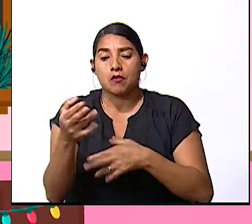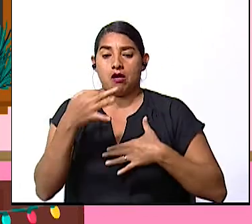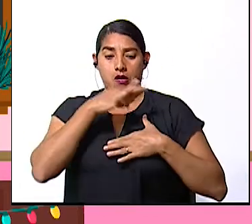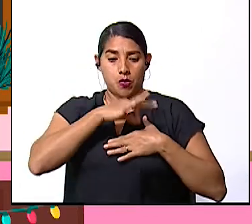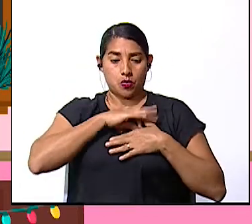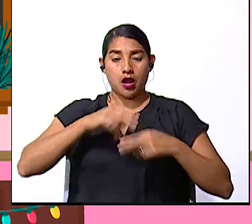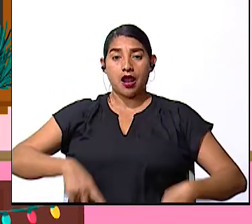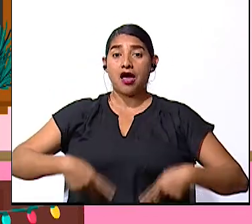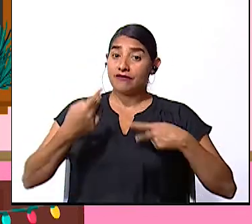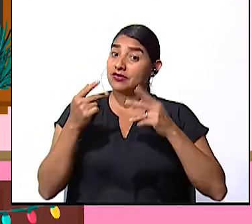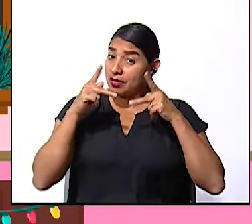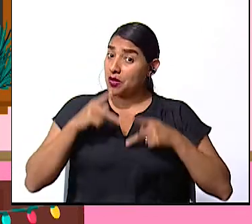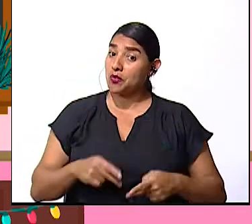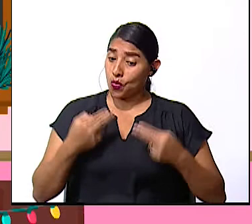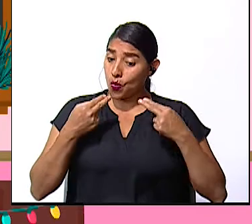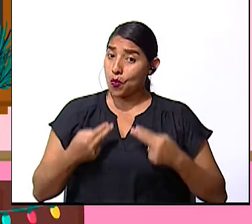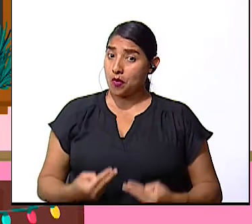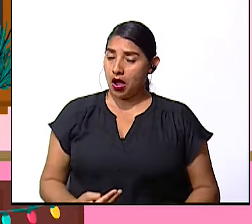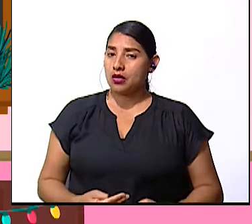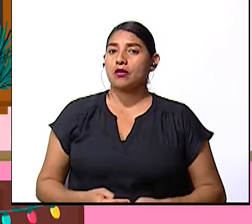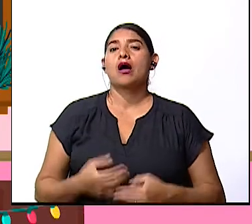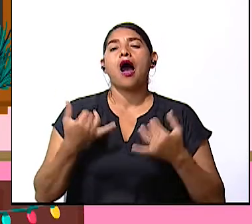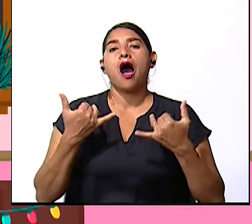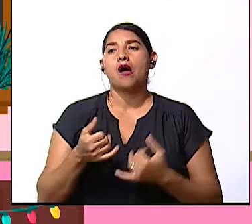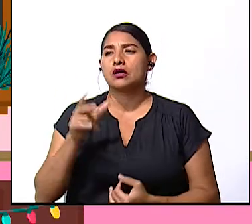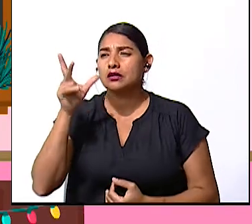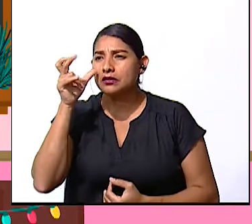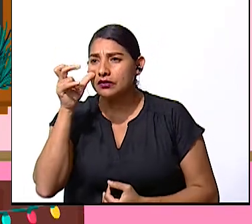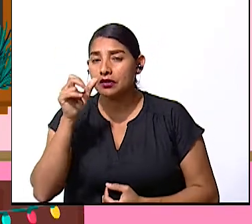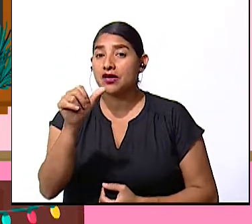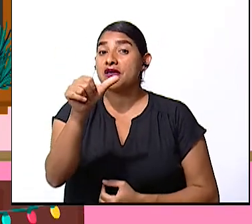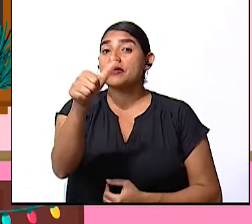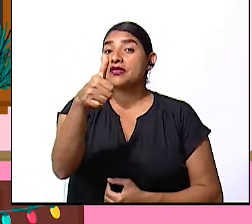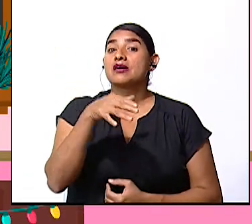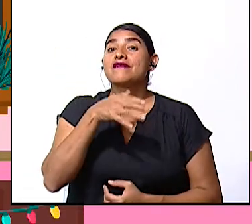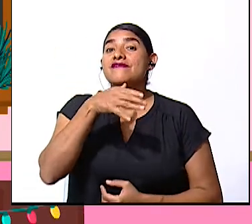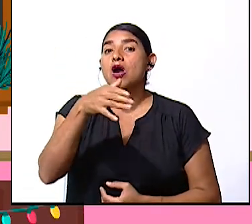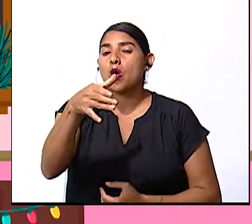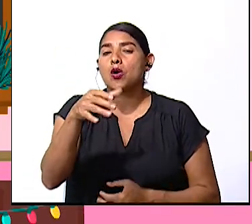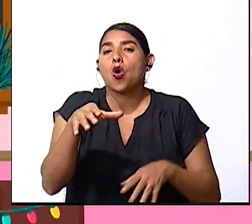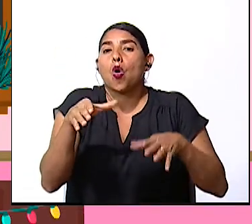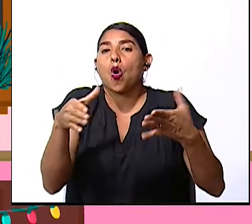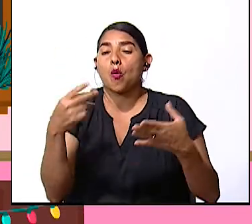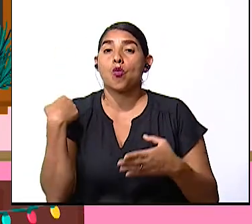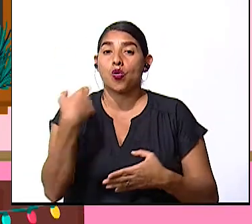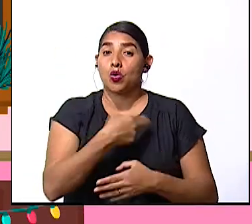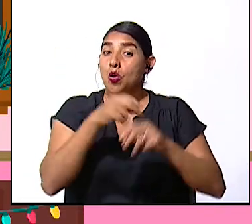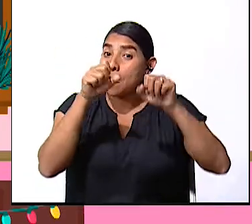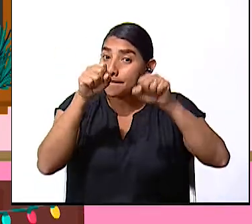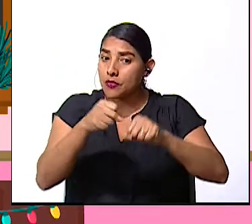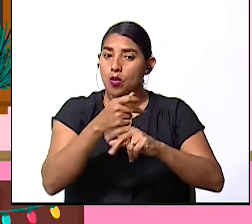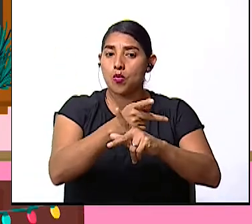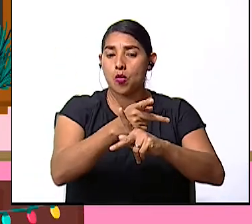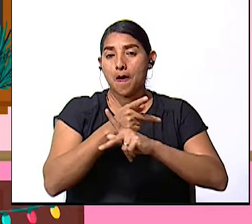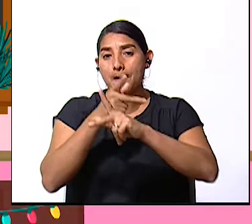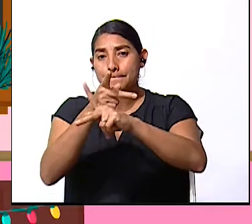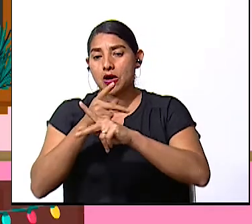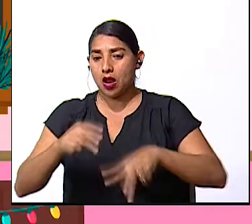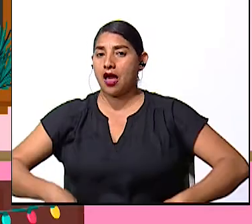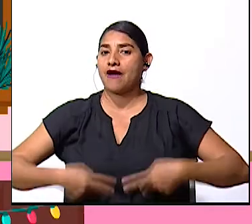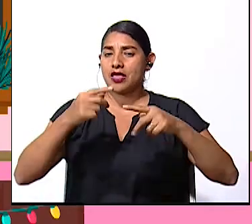la vida del ser humano. Ahora vamos a escuchar estas 10 recomendaciones de cómo podemos nosotros proteger a